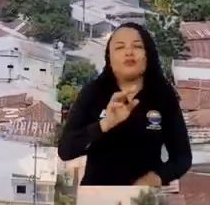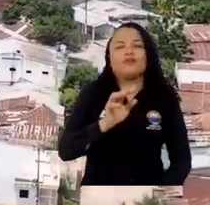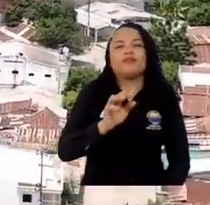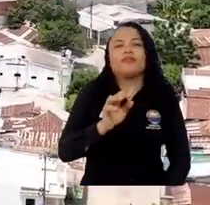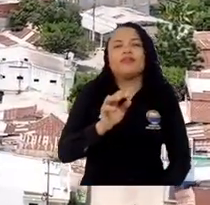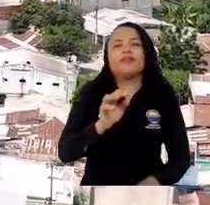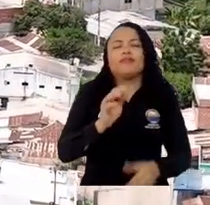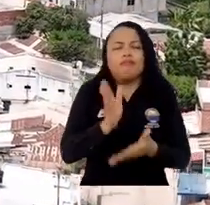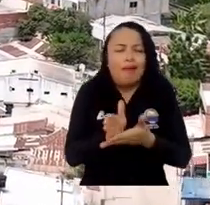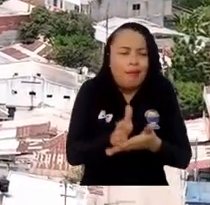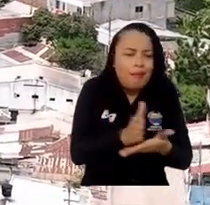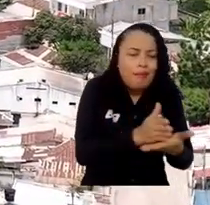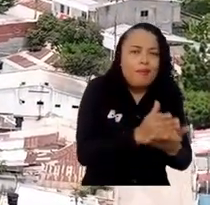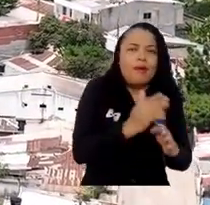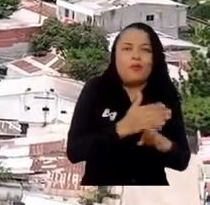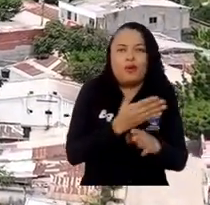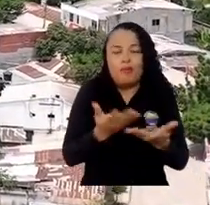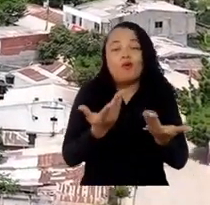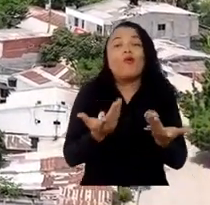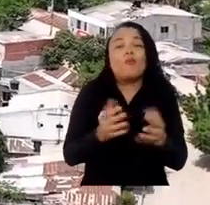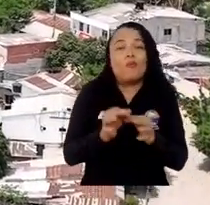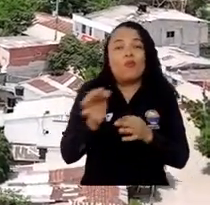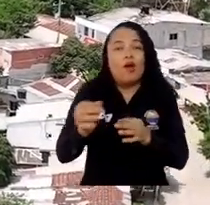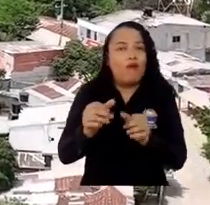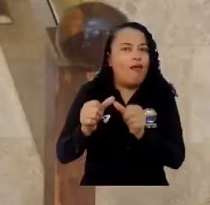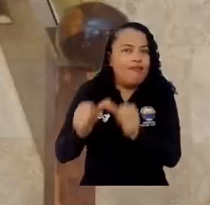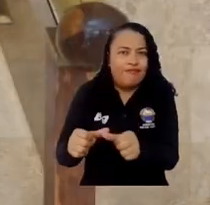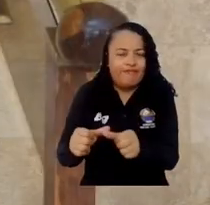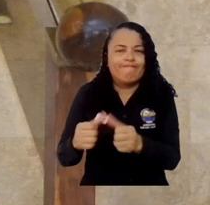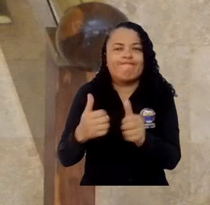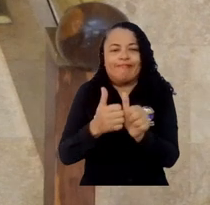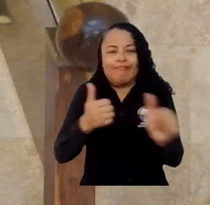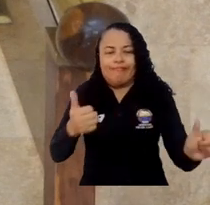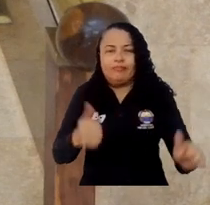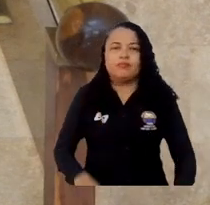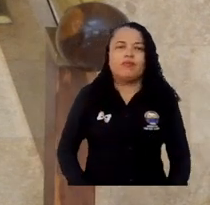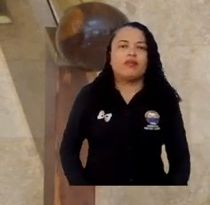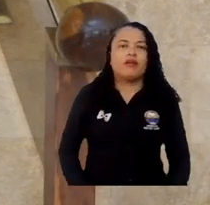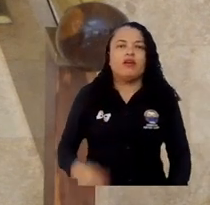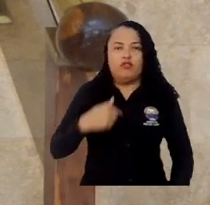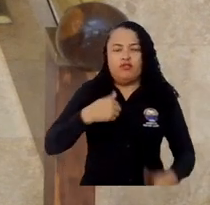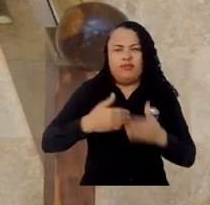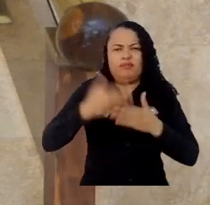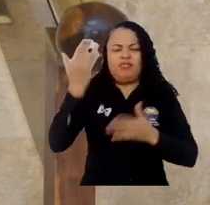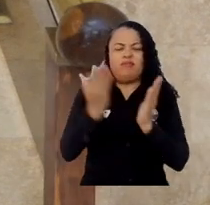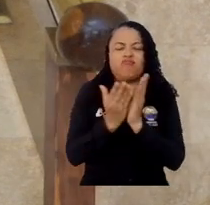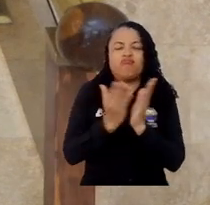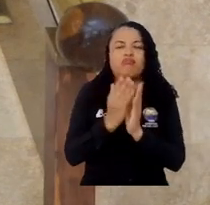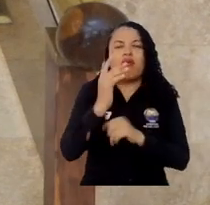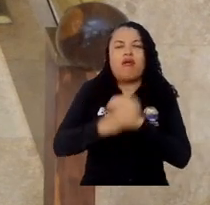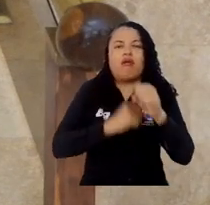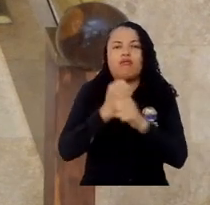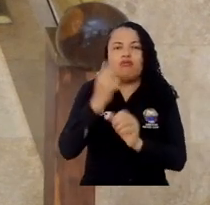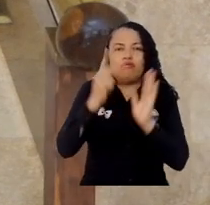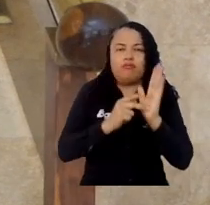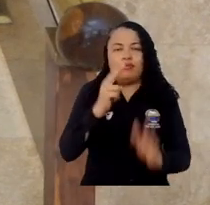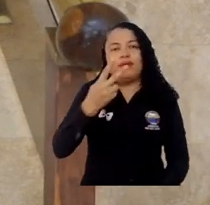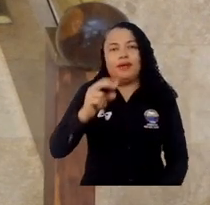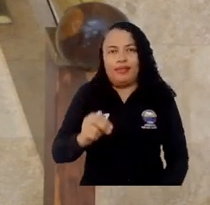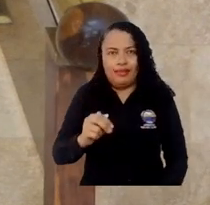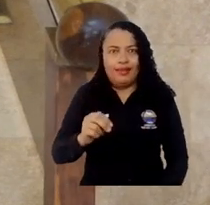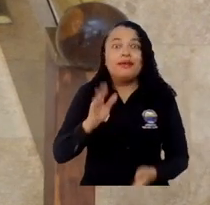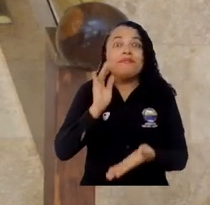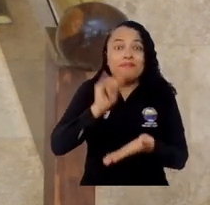que eso representó permaneciendo en su municipio. Yo inicié mis estudios en el 2020, en ese mismo año